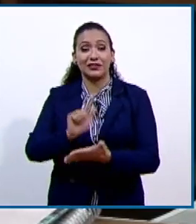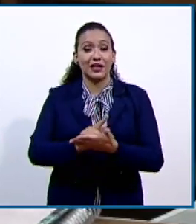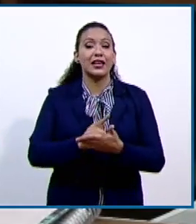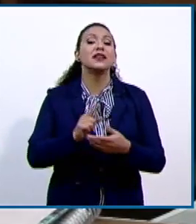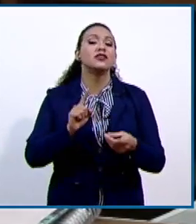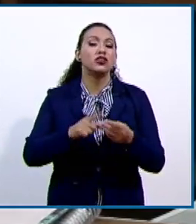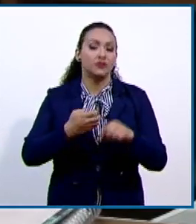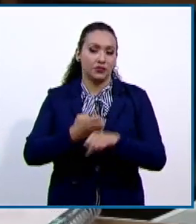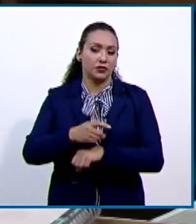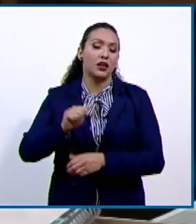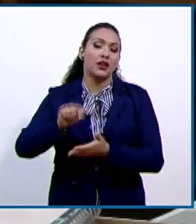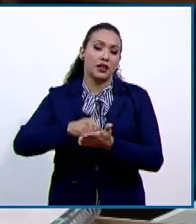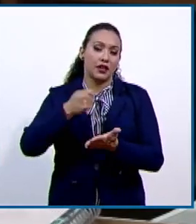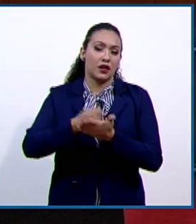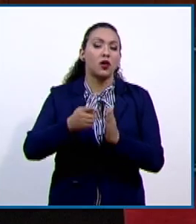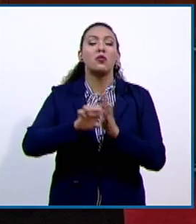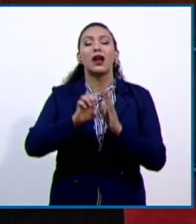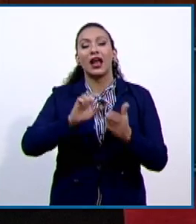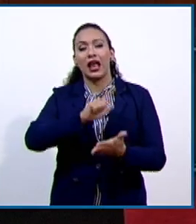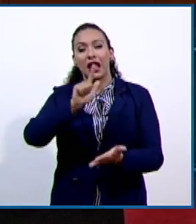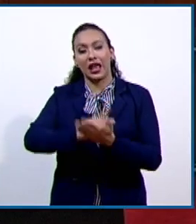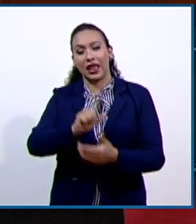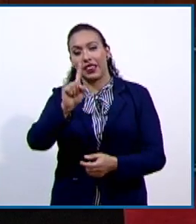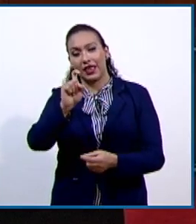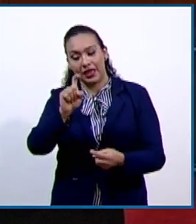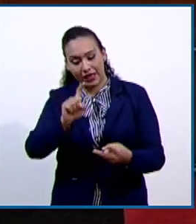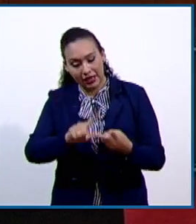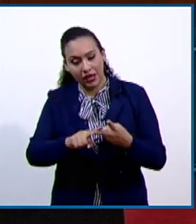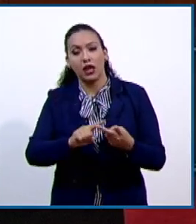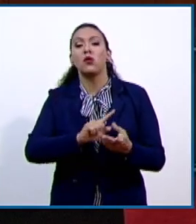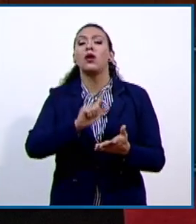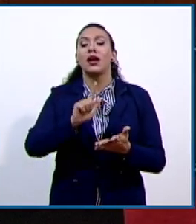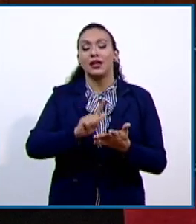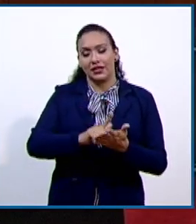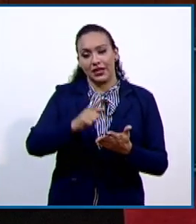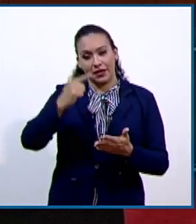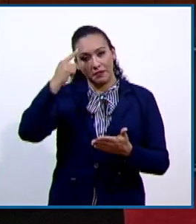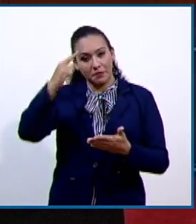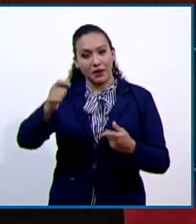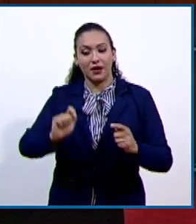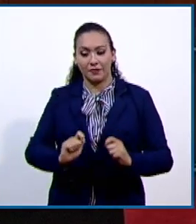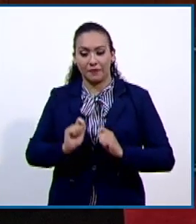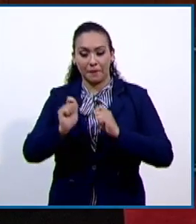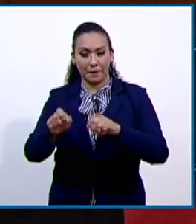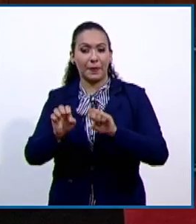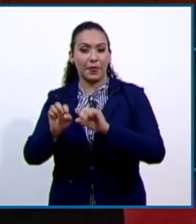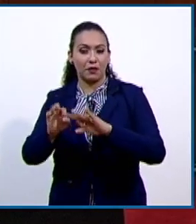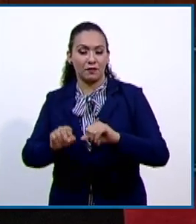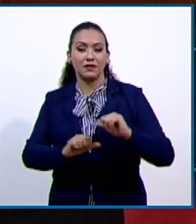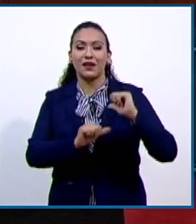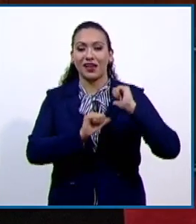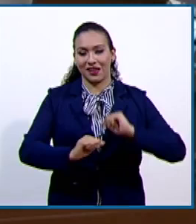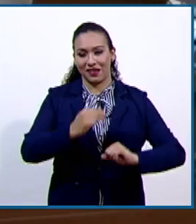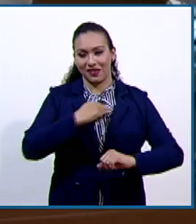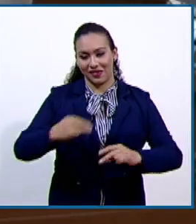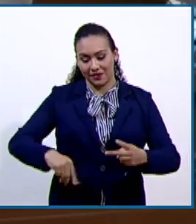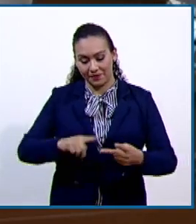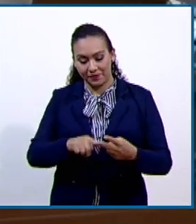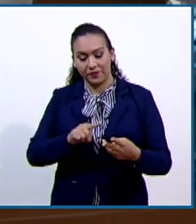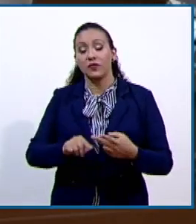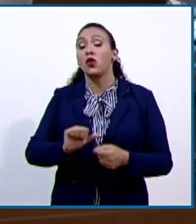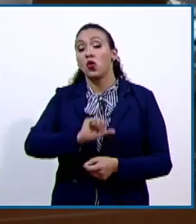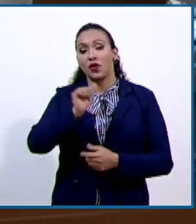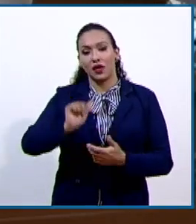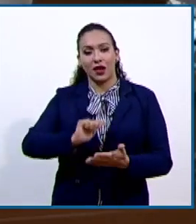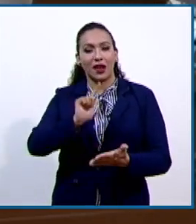Tamaulipas, entre ellas la Ley de Aguas, la Ley para la entrega-recepción de los recursos asignados a los poderes, órganos y ayuntamientos, la Ley de Fiscalización